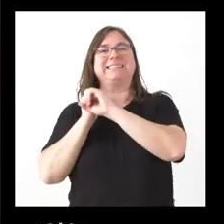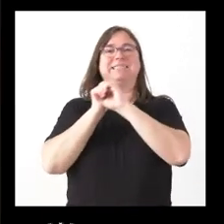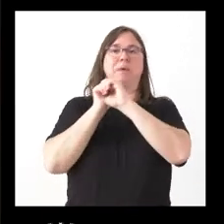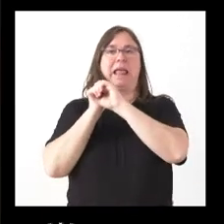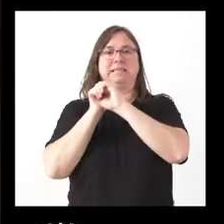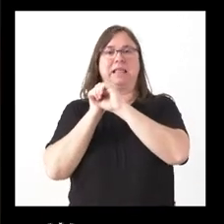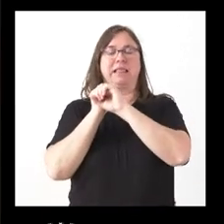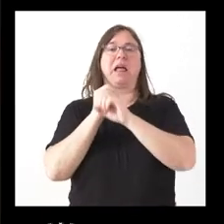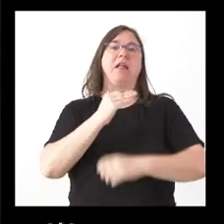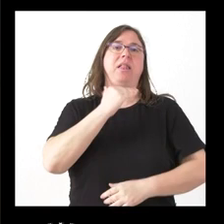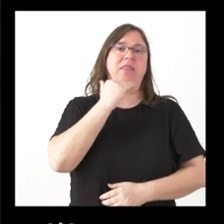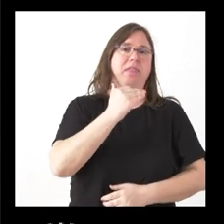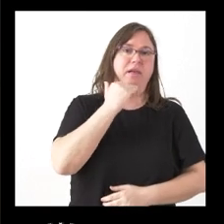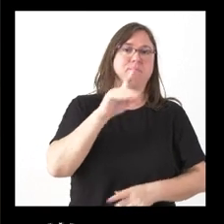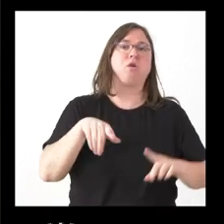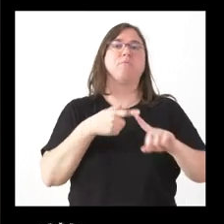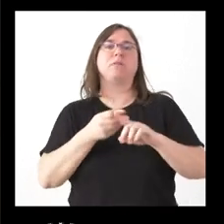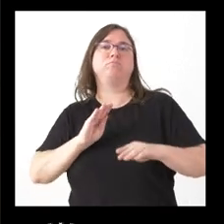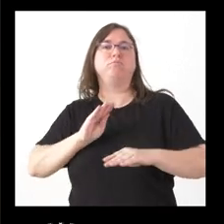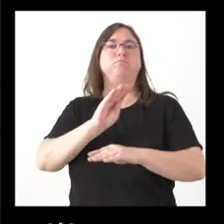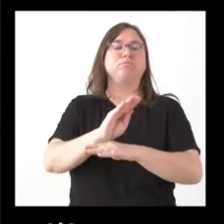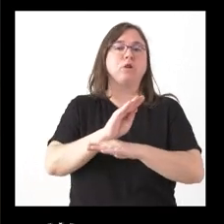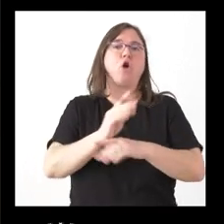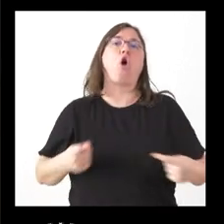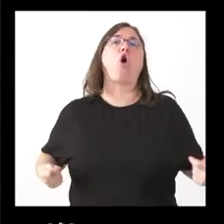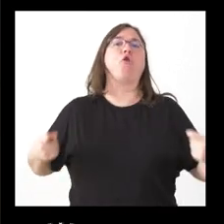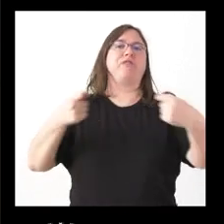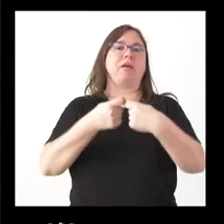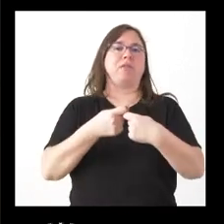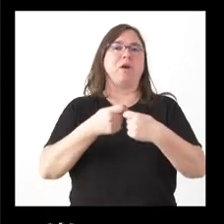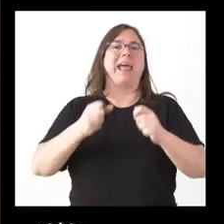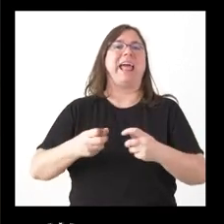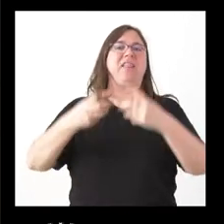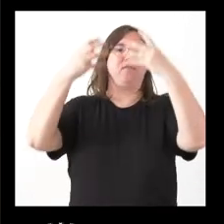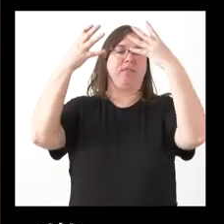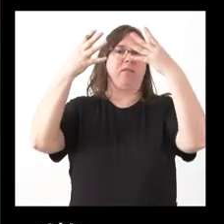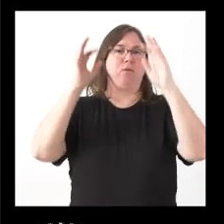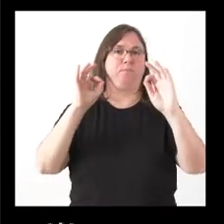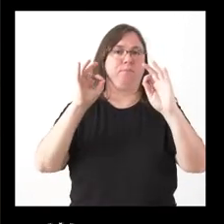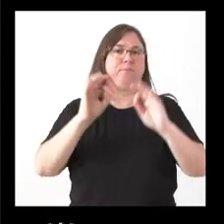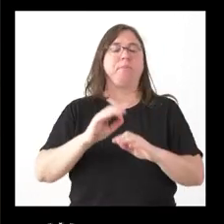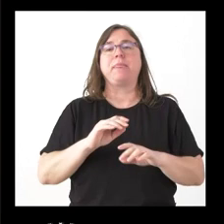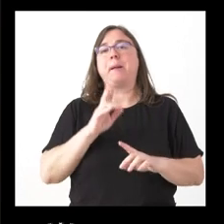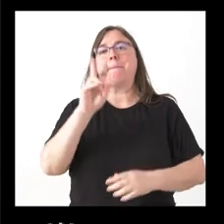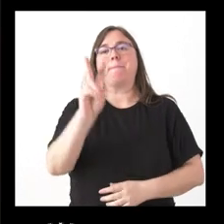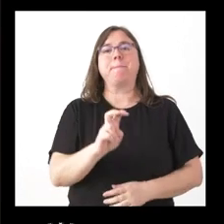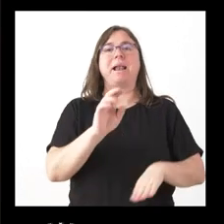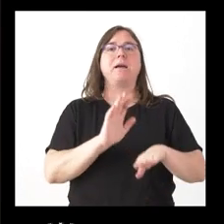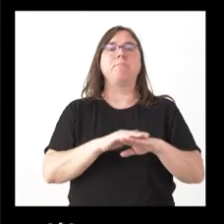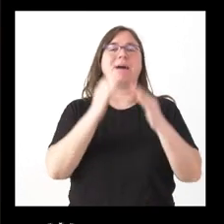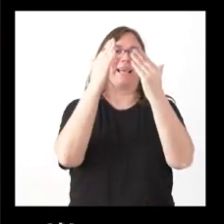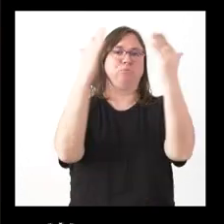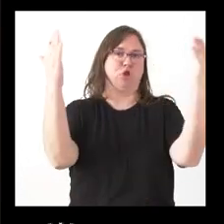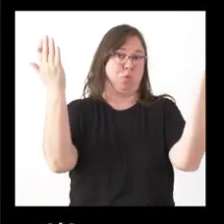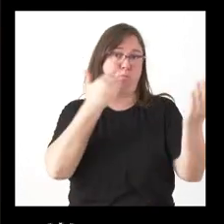de Zamora en la financiación ahora la cofinanciación del edificio de Bueno pues que va a servir también de exposición a